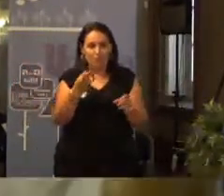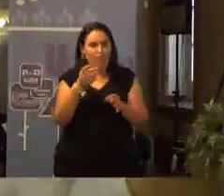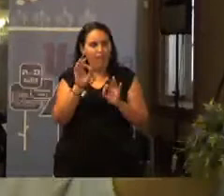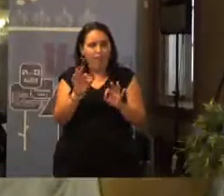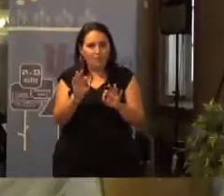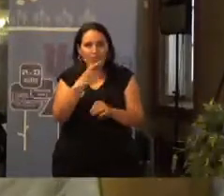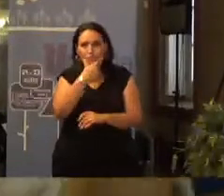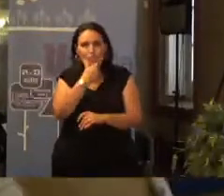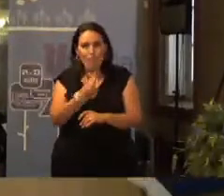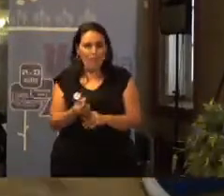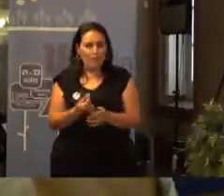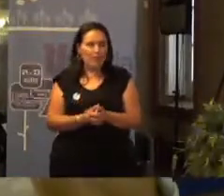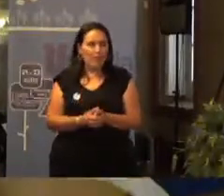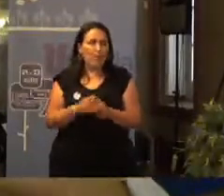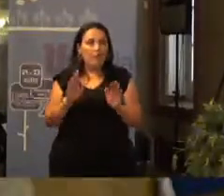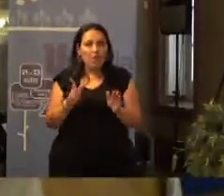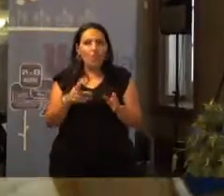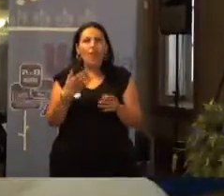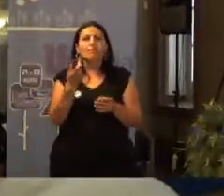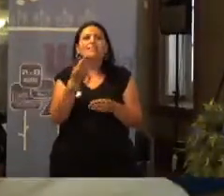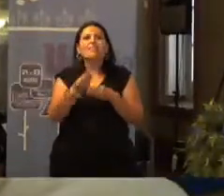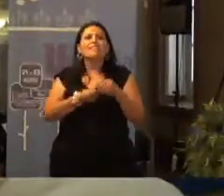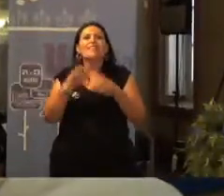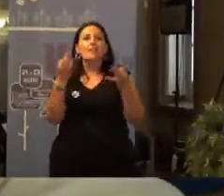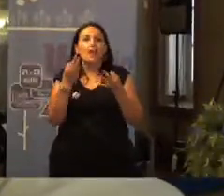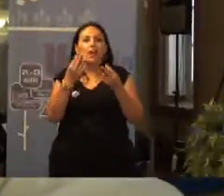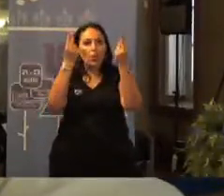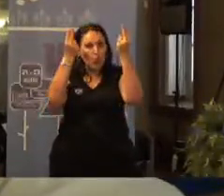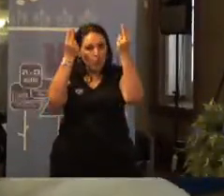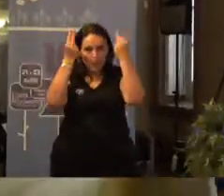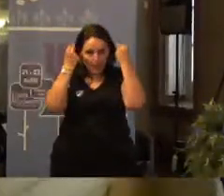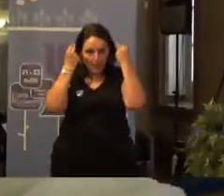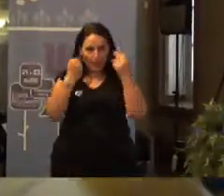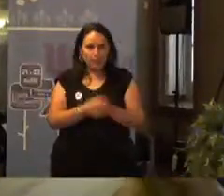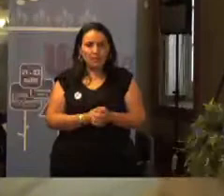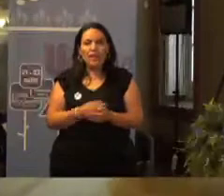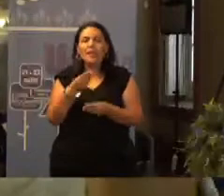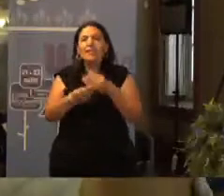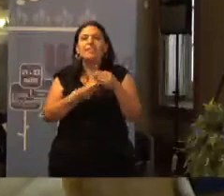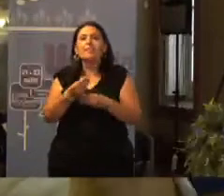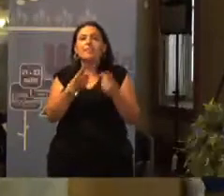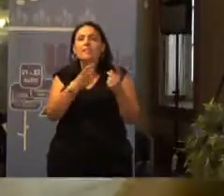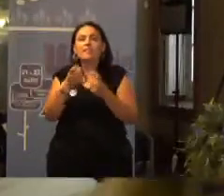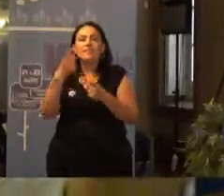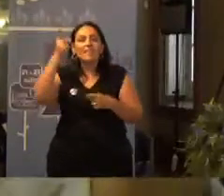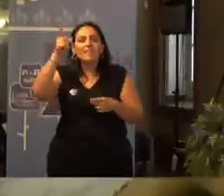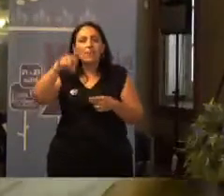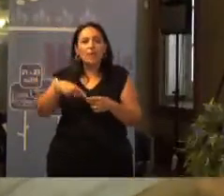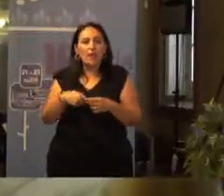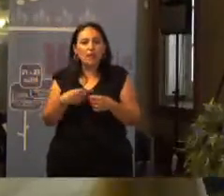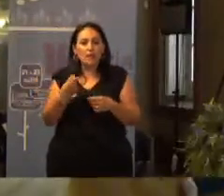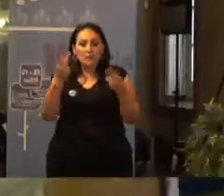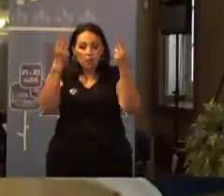de simple. Pero para eso fai falta humildade. E fai falta ter en conta que onde está nas